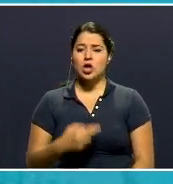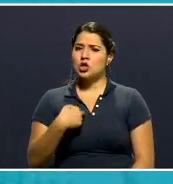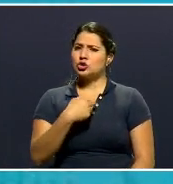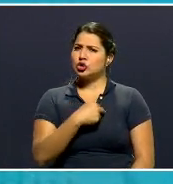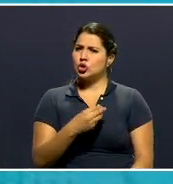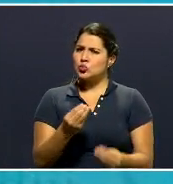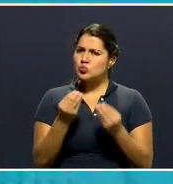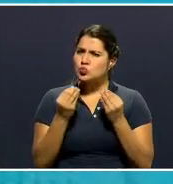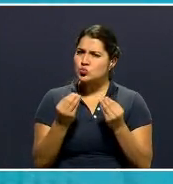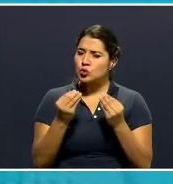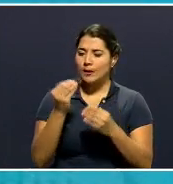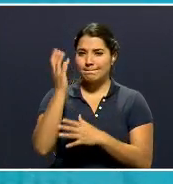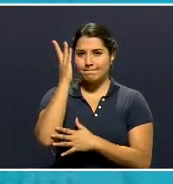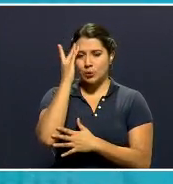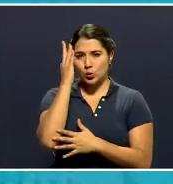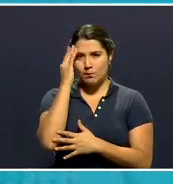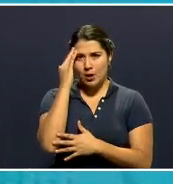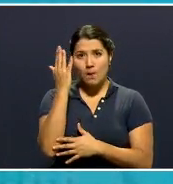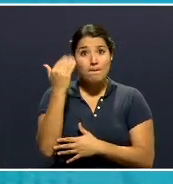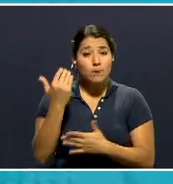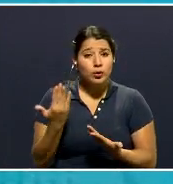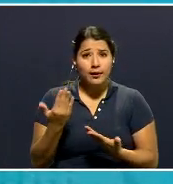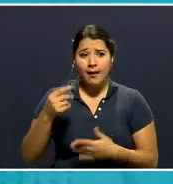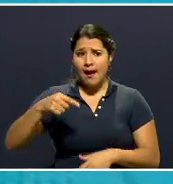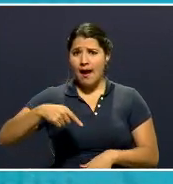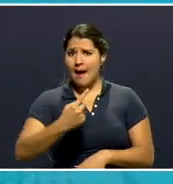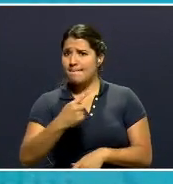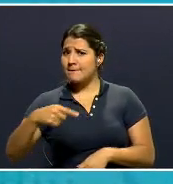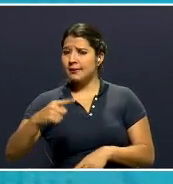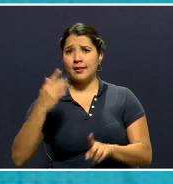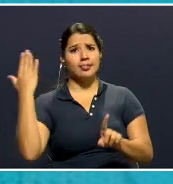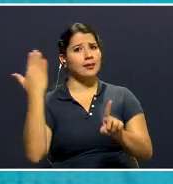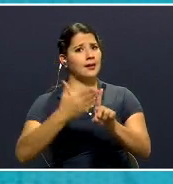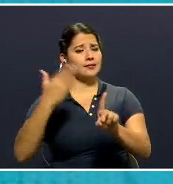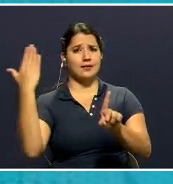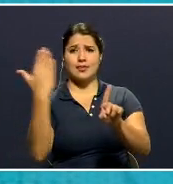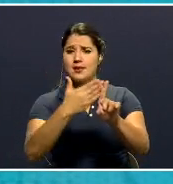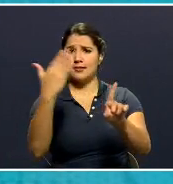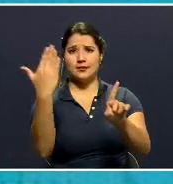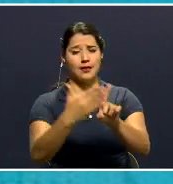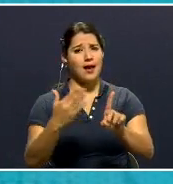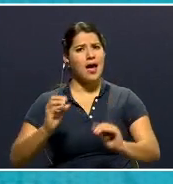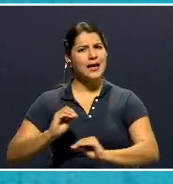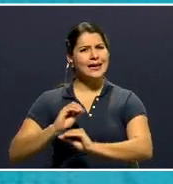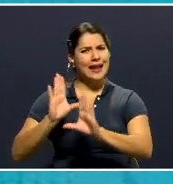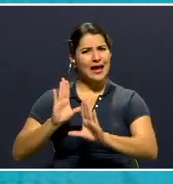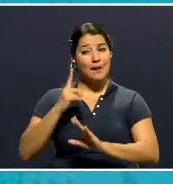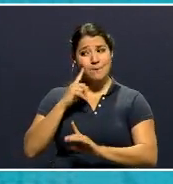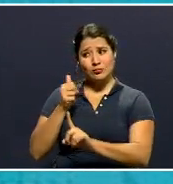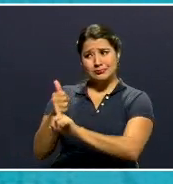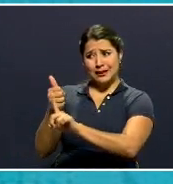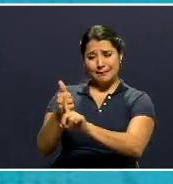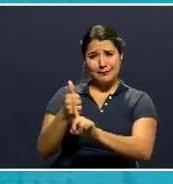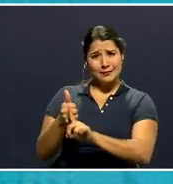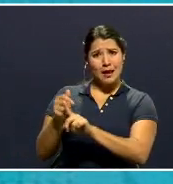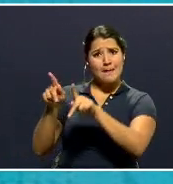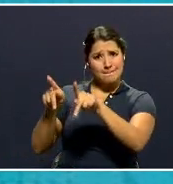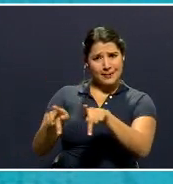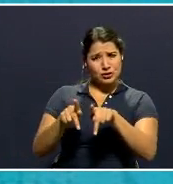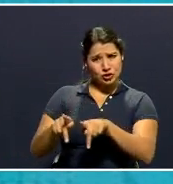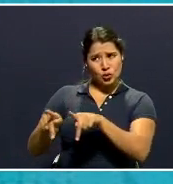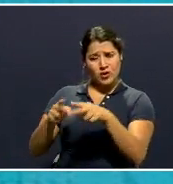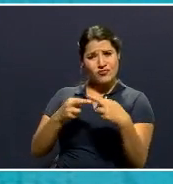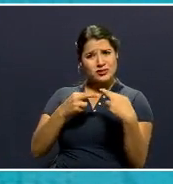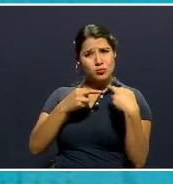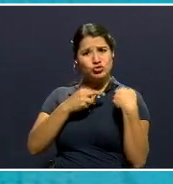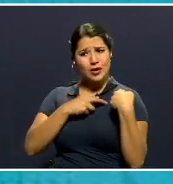muy preocupados porque las amenazas vienen directas y son claras de las mismas personas que el pasado